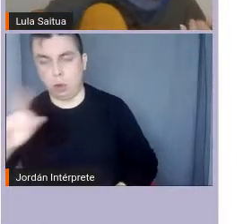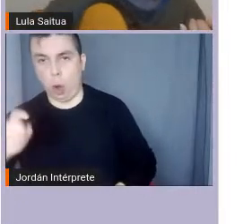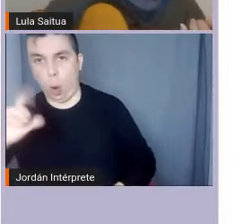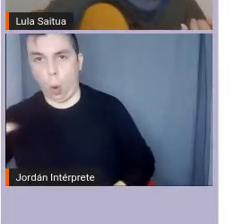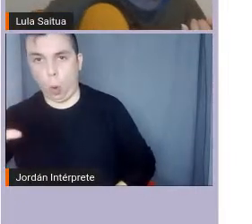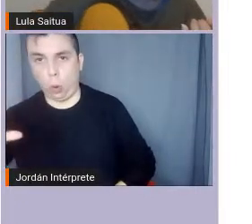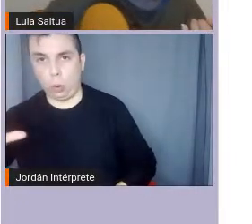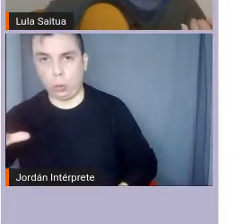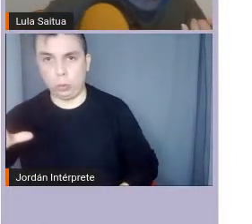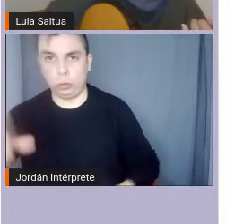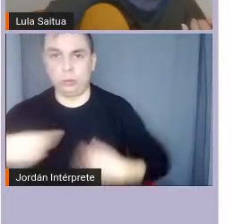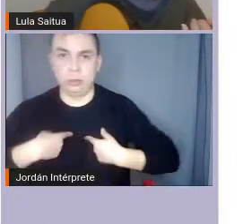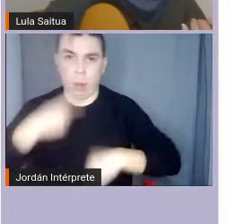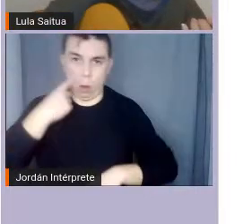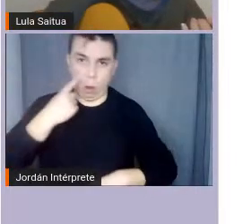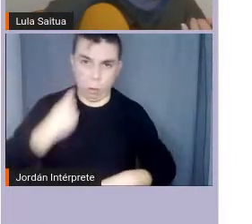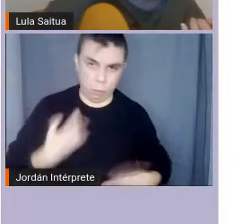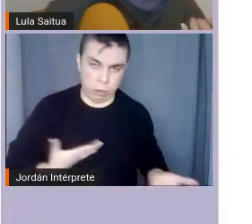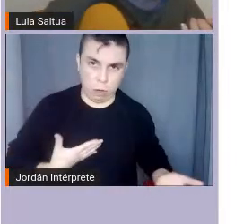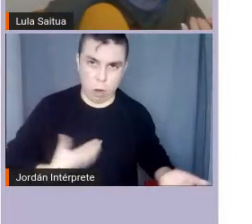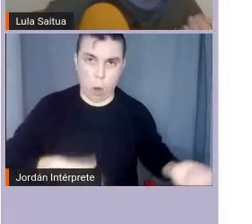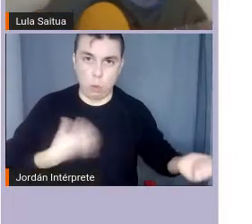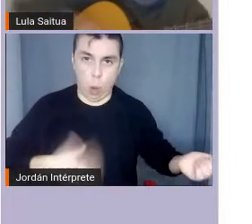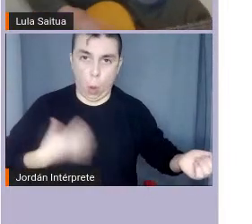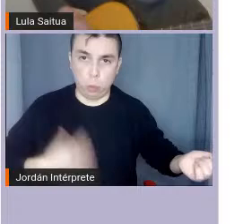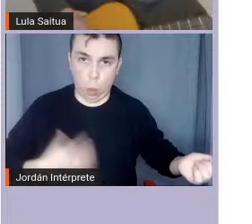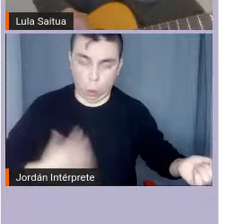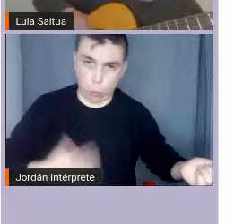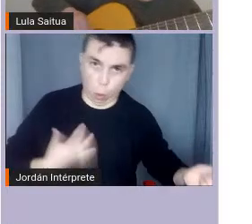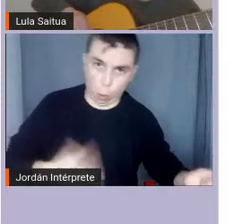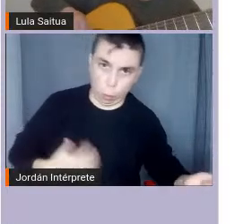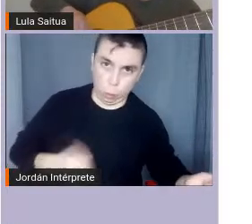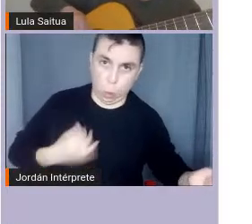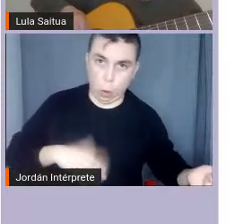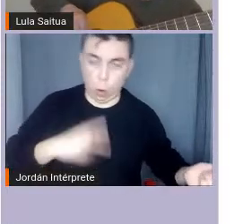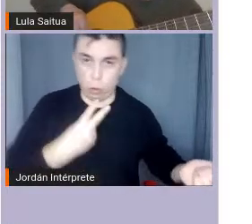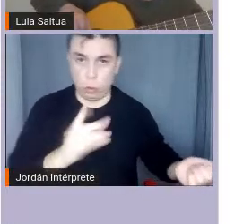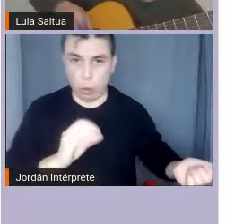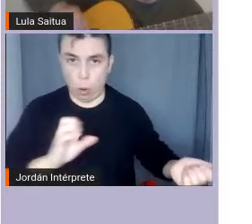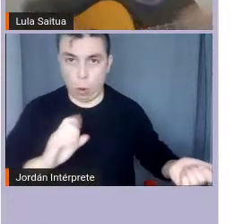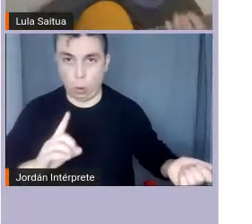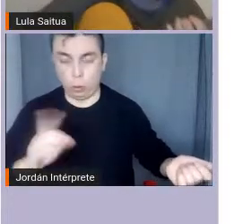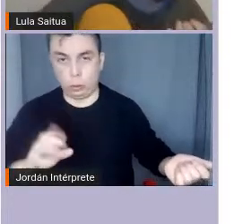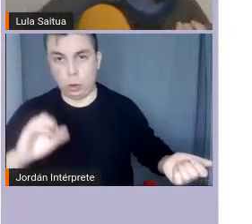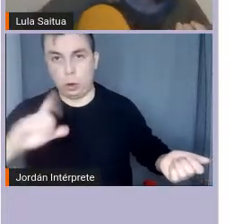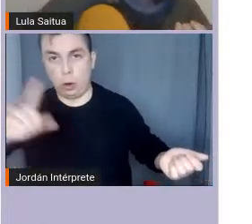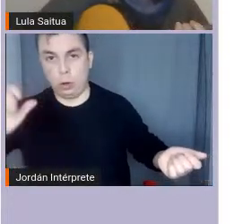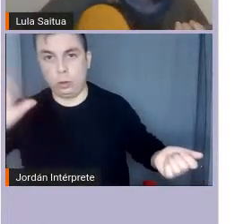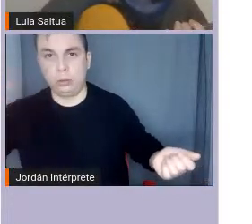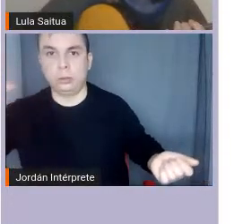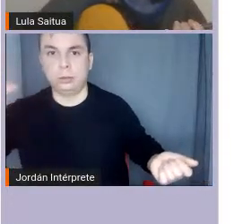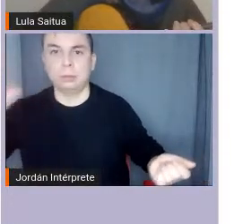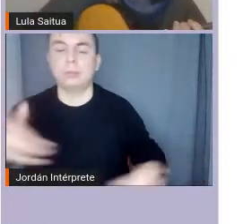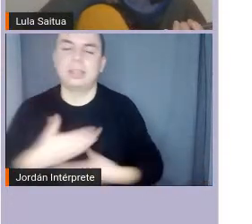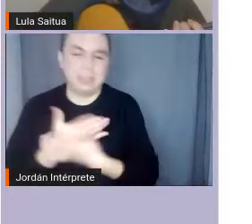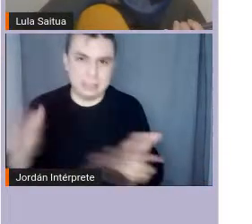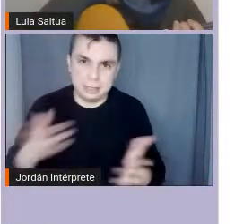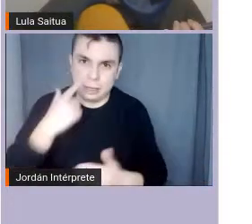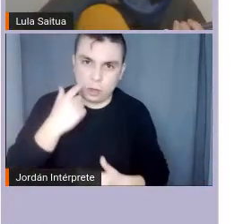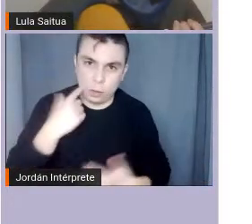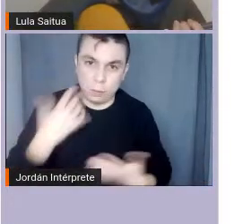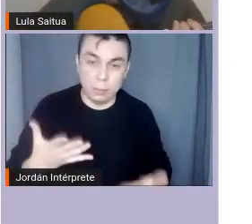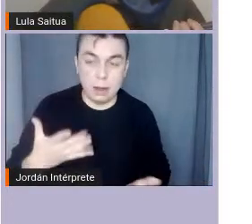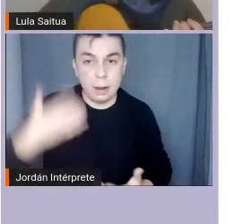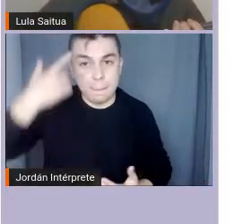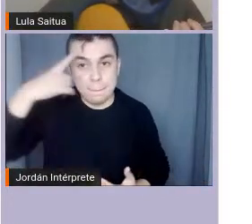la tesitura de un hombre, ¿no es verdad? Un poquito más abajo. Do, si, la, sol, etcétera. Pero aquí, ¿no es